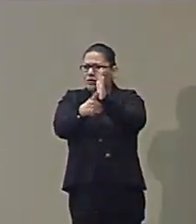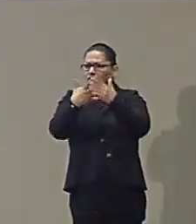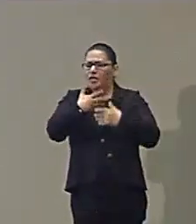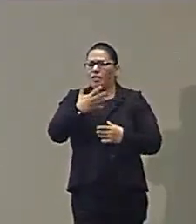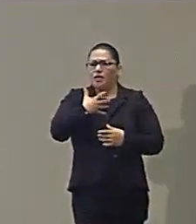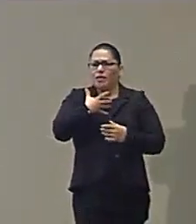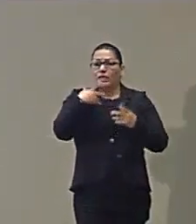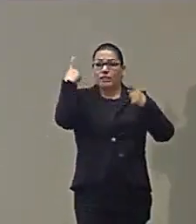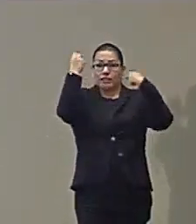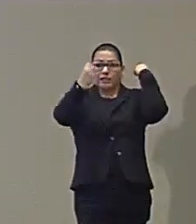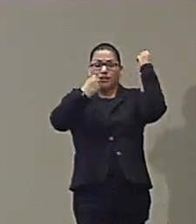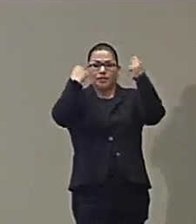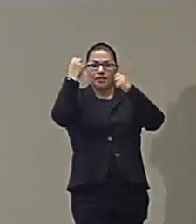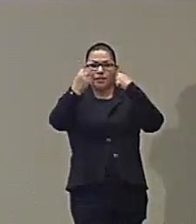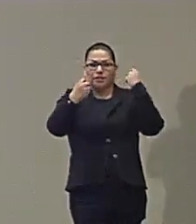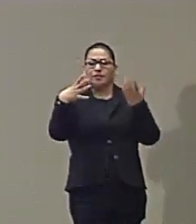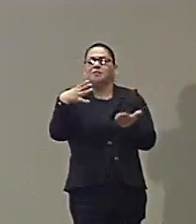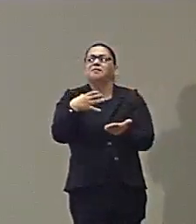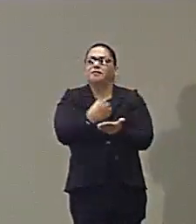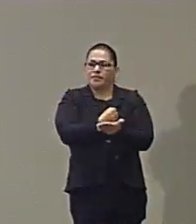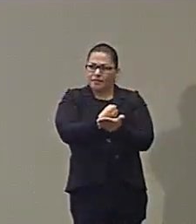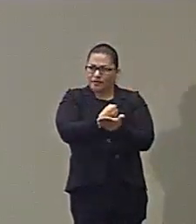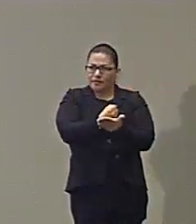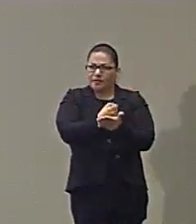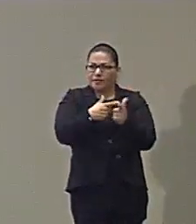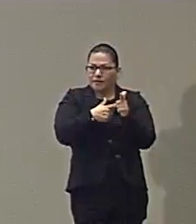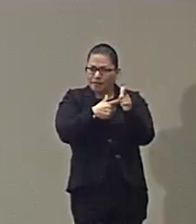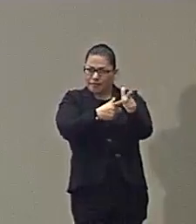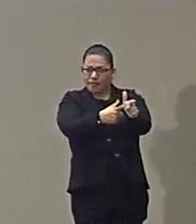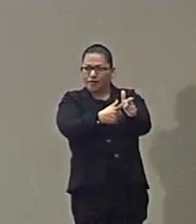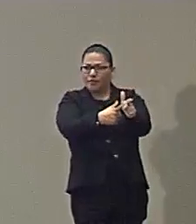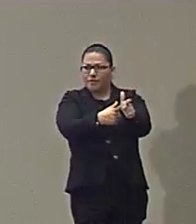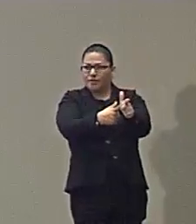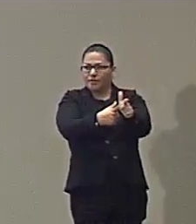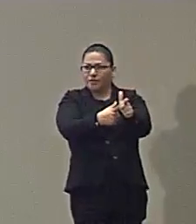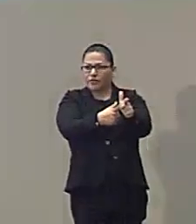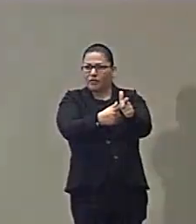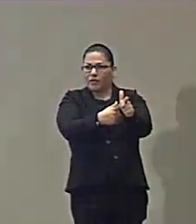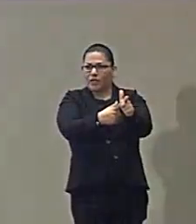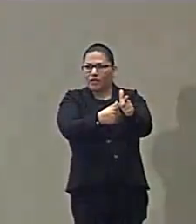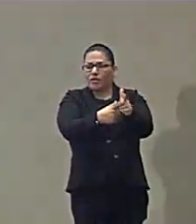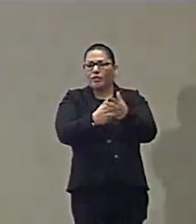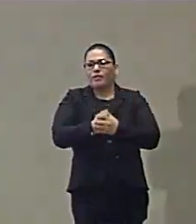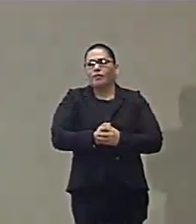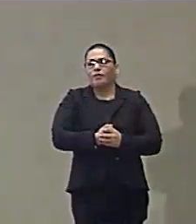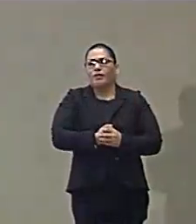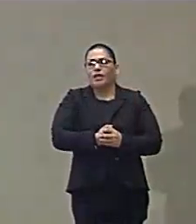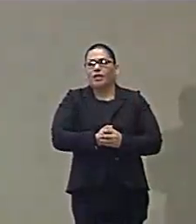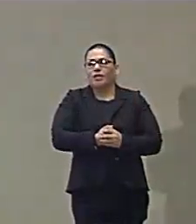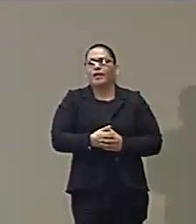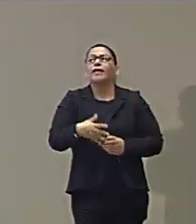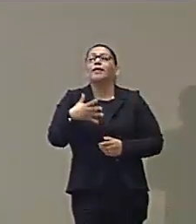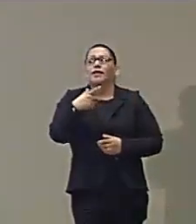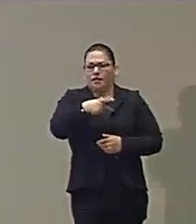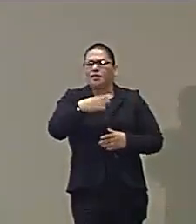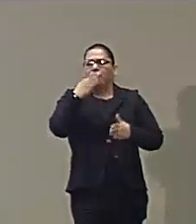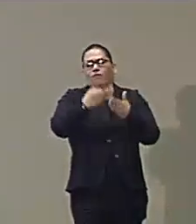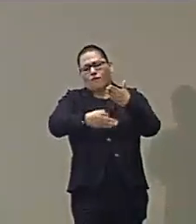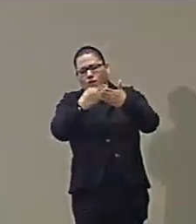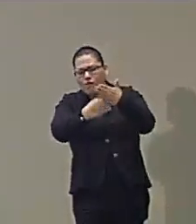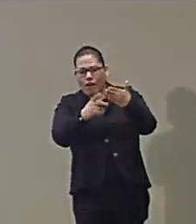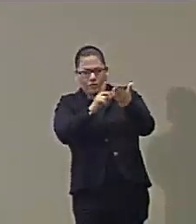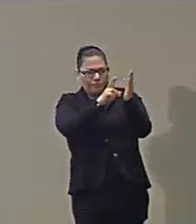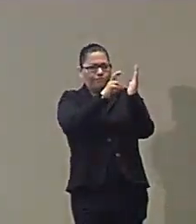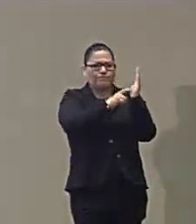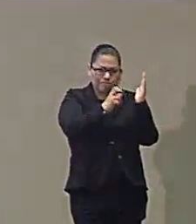tenemos en el turismo se ha ganado a pulso y se tiene que sostener también hacía pulso hay que hacer ajustes y hay que hacer